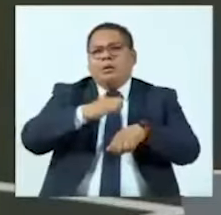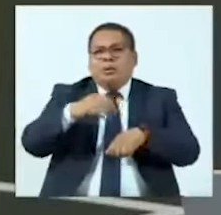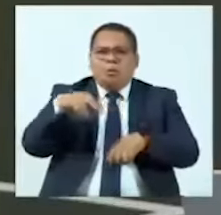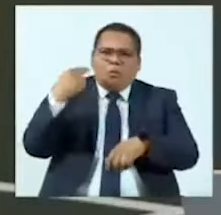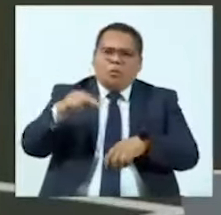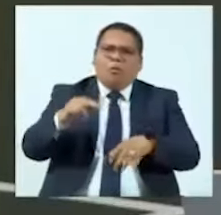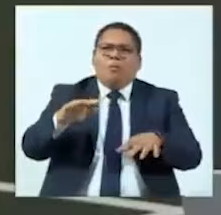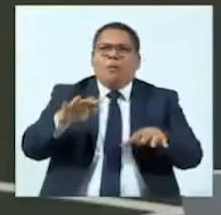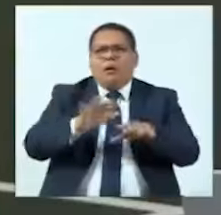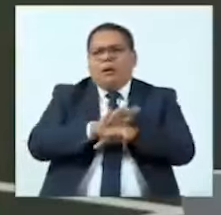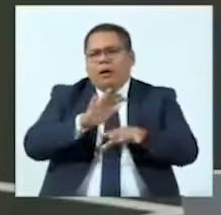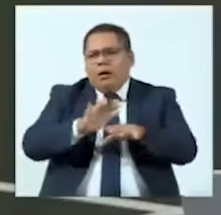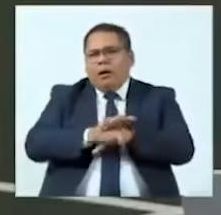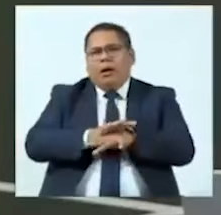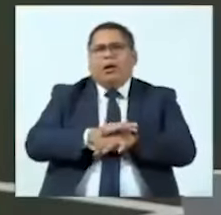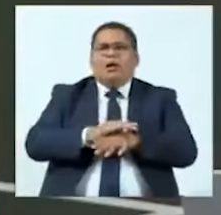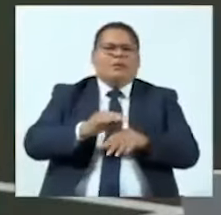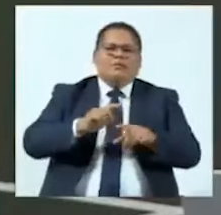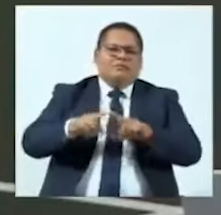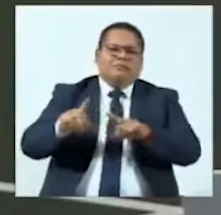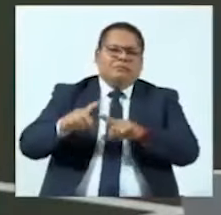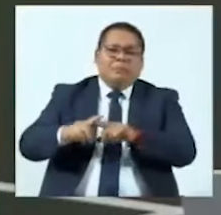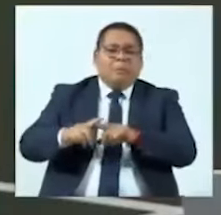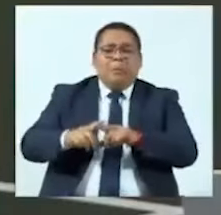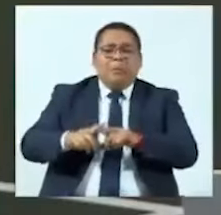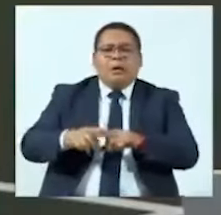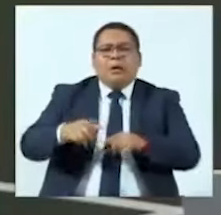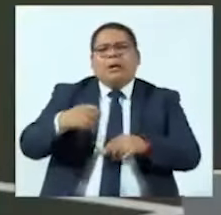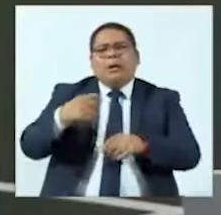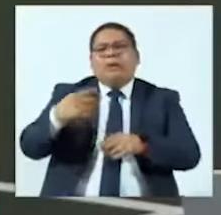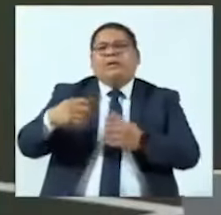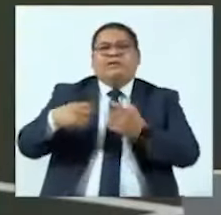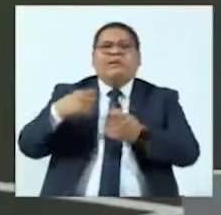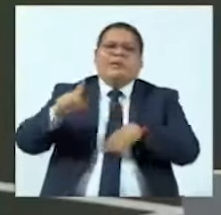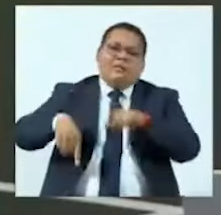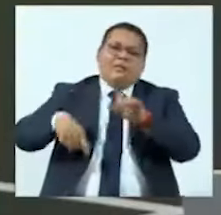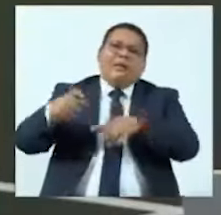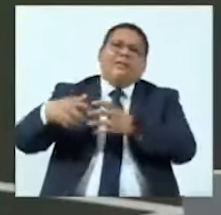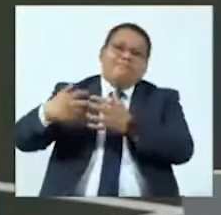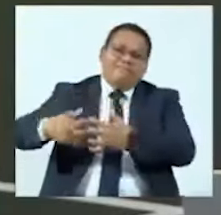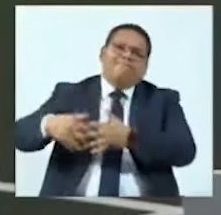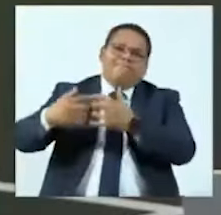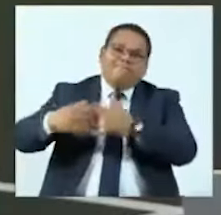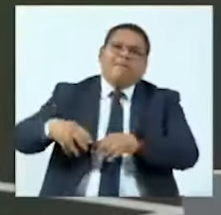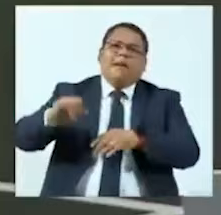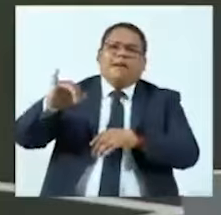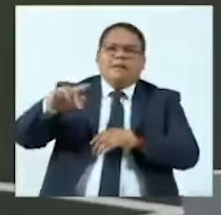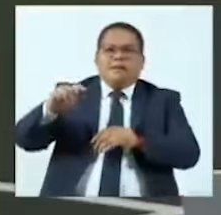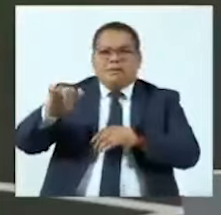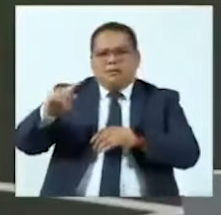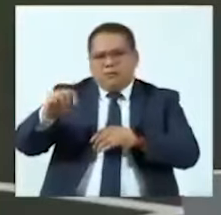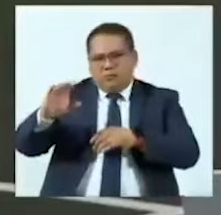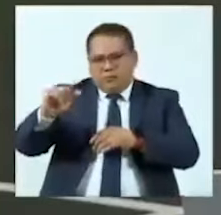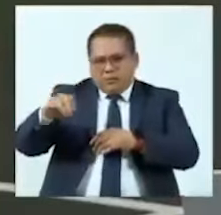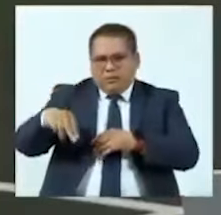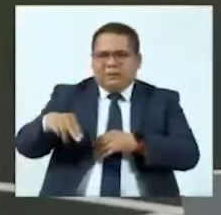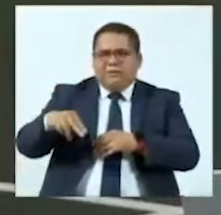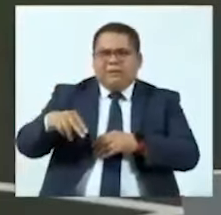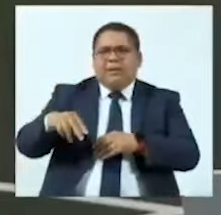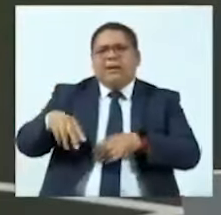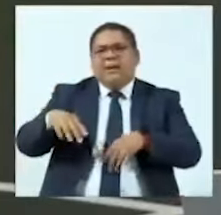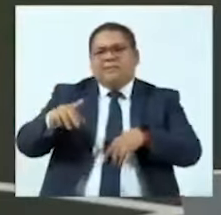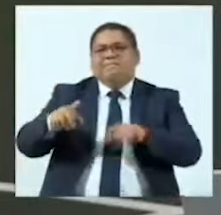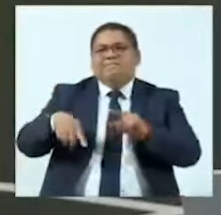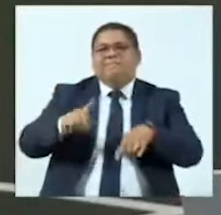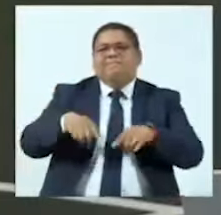ciertas dependencias empresas o instituciones TR meses 6 meses un año y atiende al tema de las an anciones las